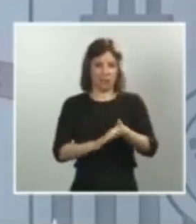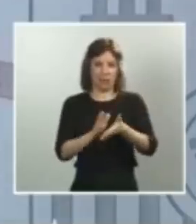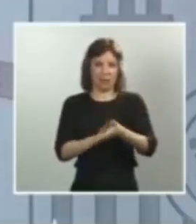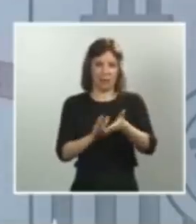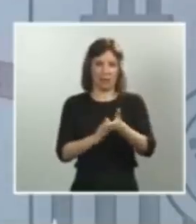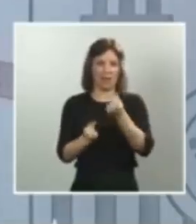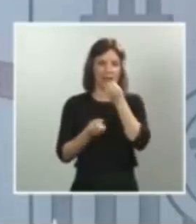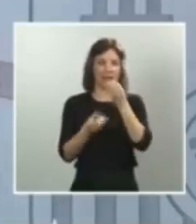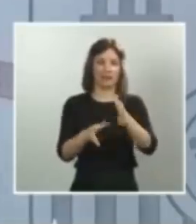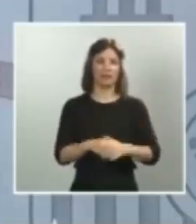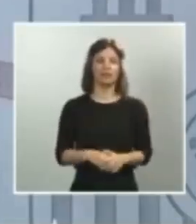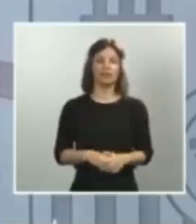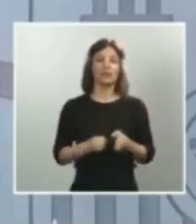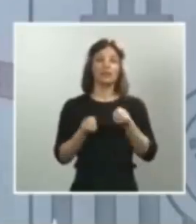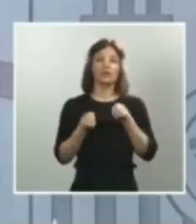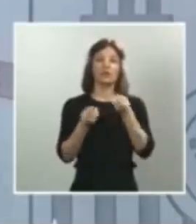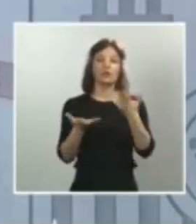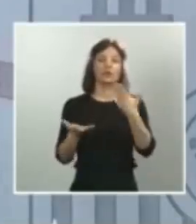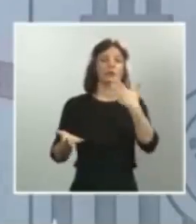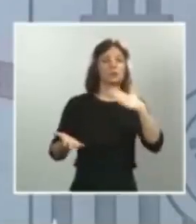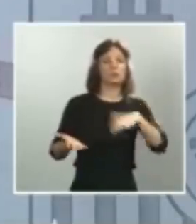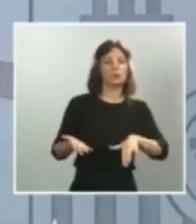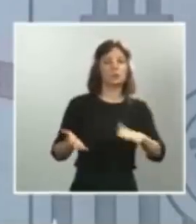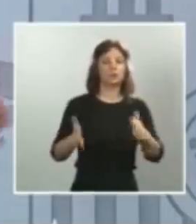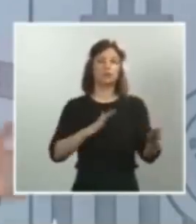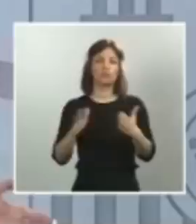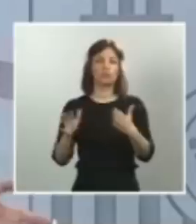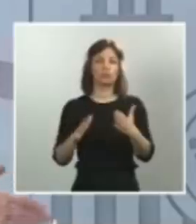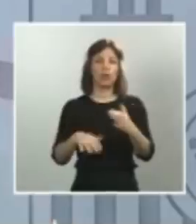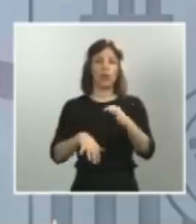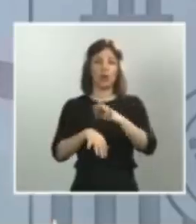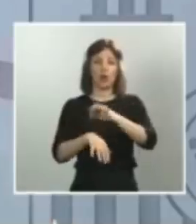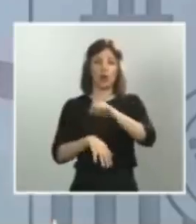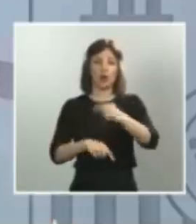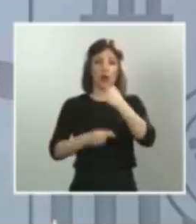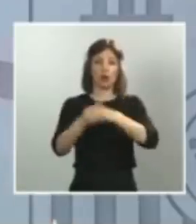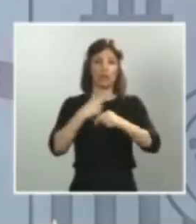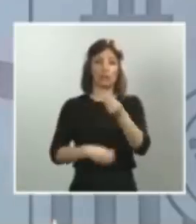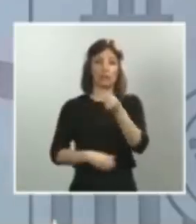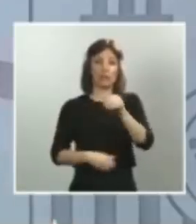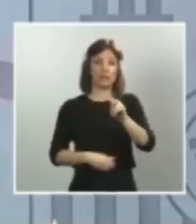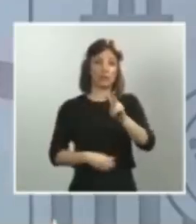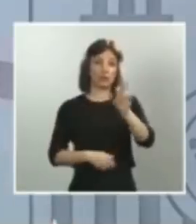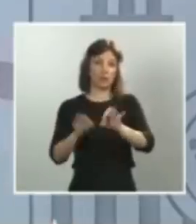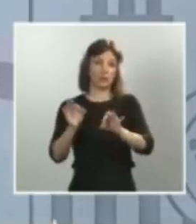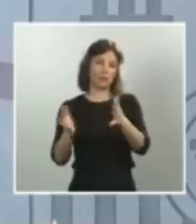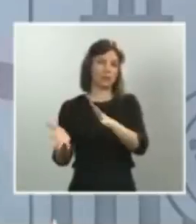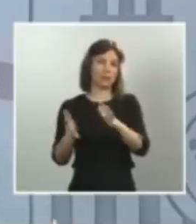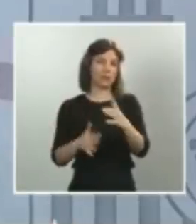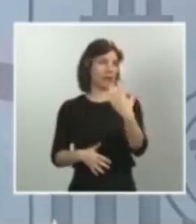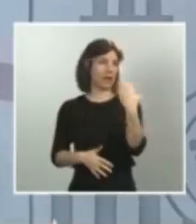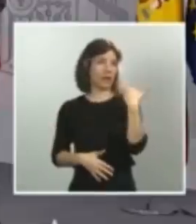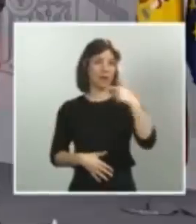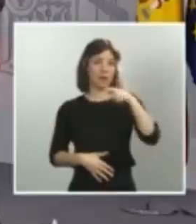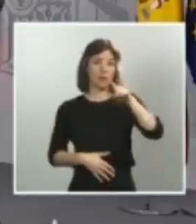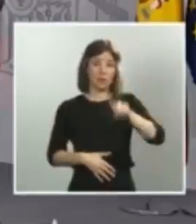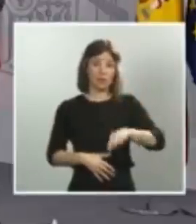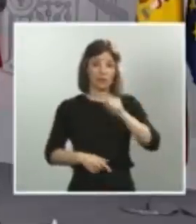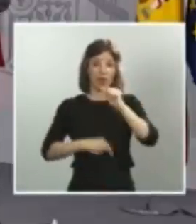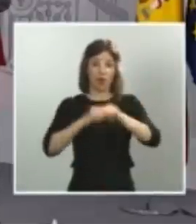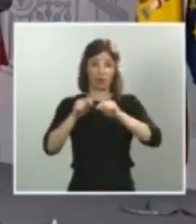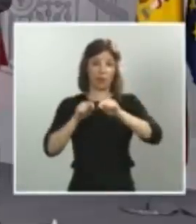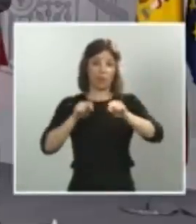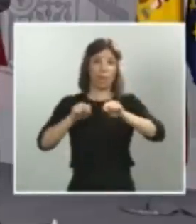cultura del PT, de la cultura del Movimiento Comunista, viene de